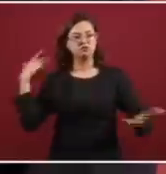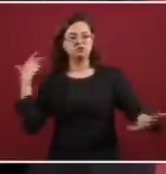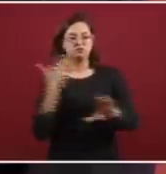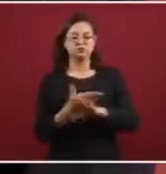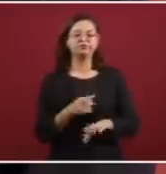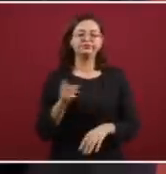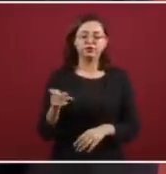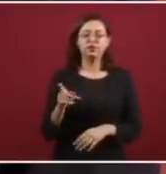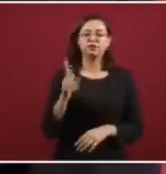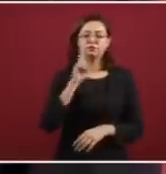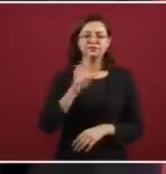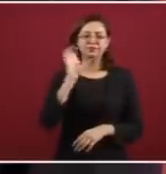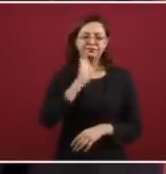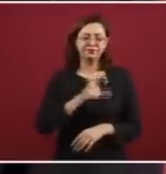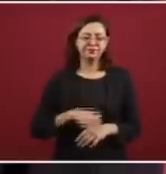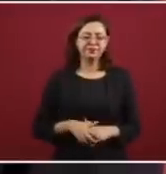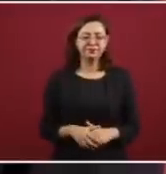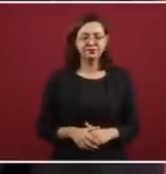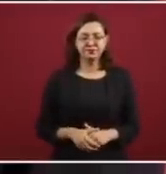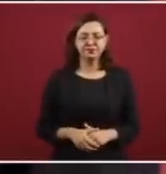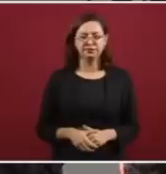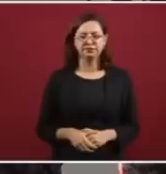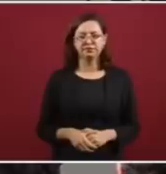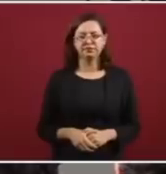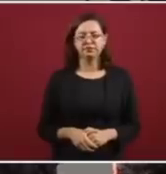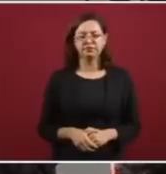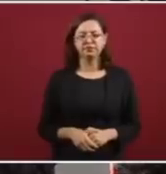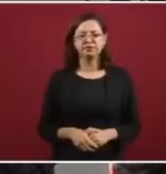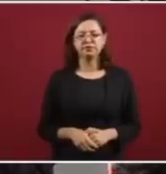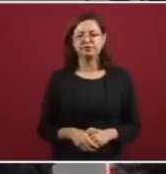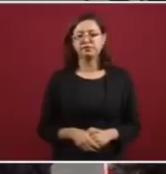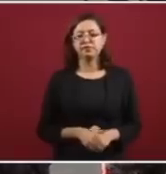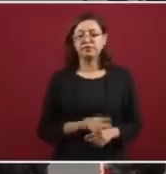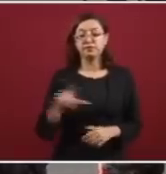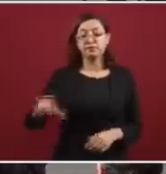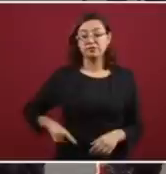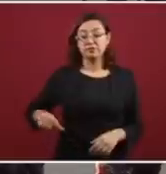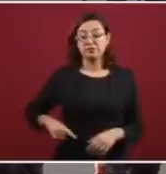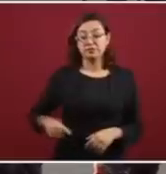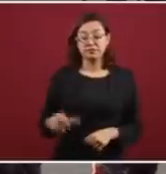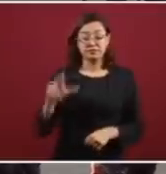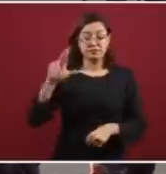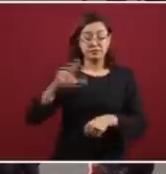fue Venustiano Carranza. La mayoría de los gobernadores,